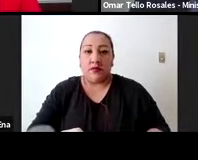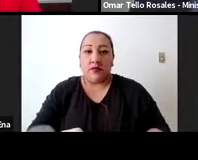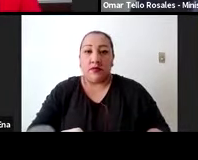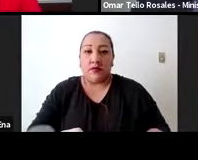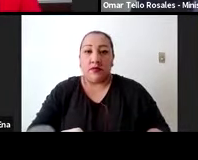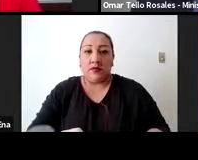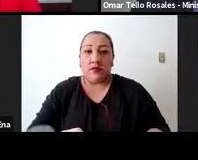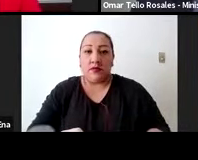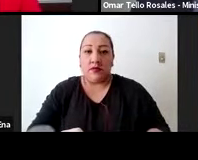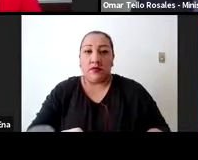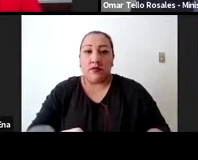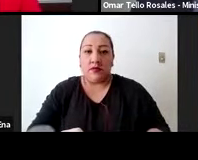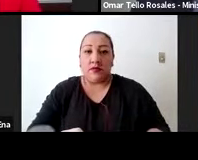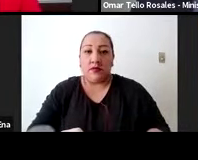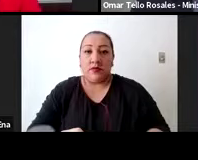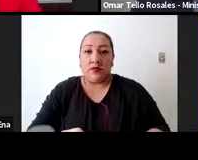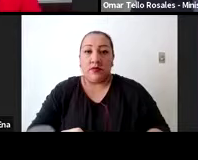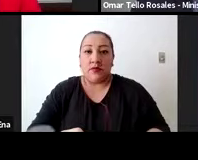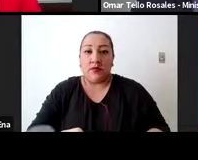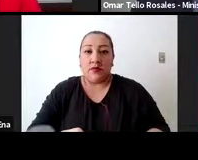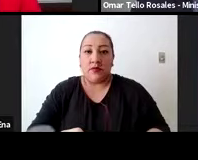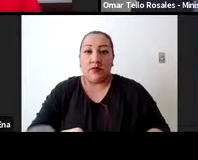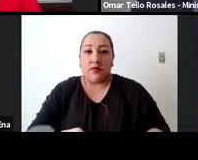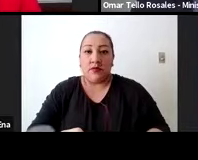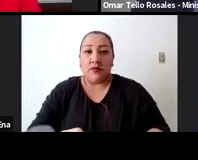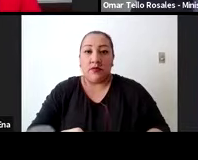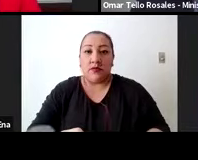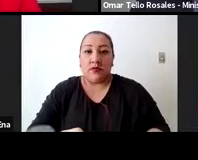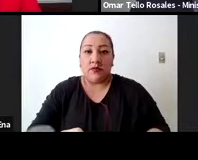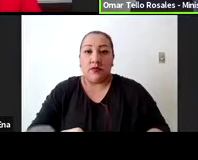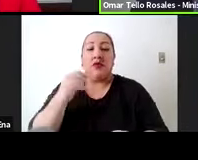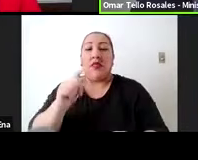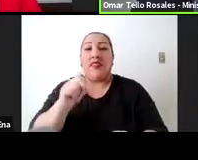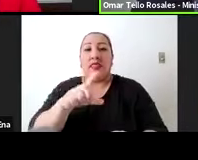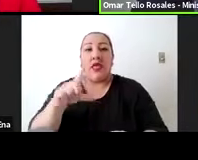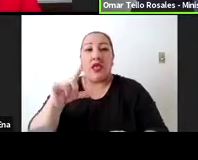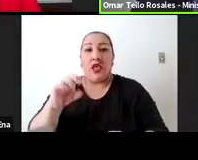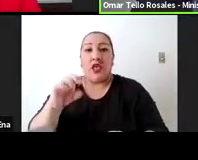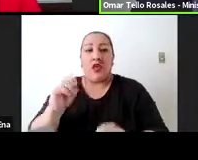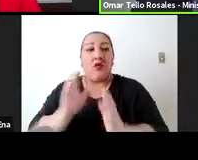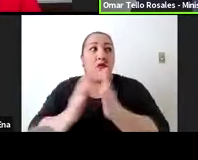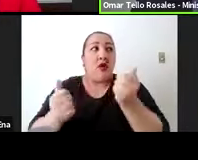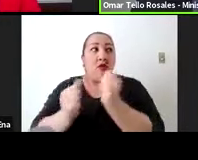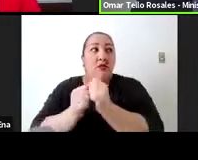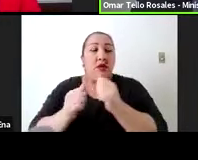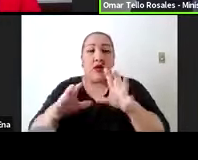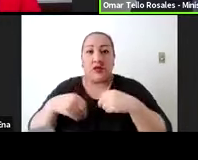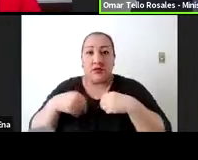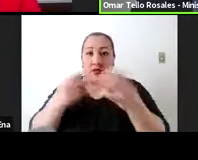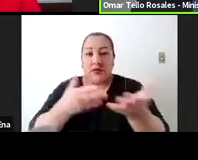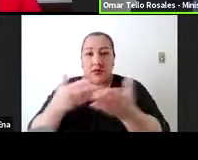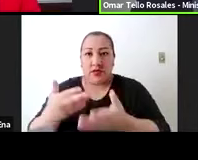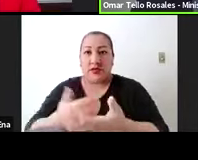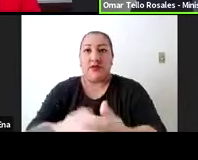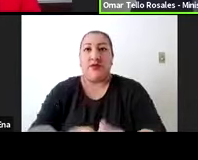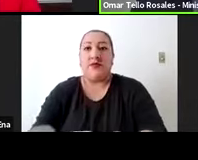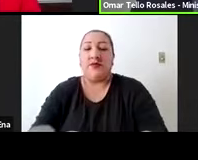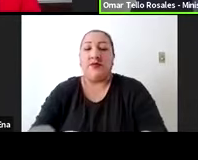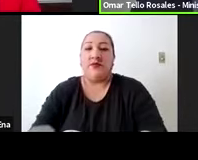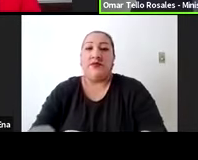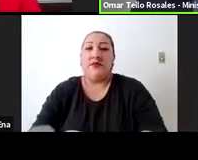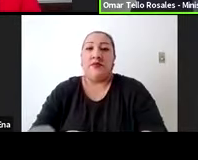y nuevamente gracias por haber aceptado nuestra invitación. Bueno, gracias a la Defensoría del Pueblo, a cada uno de los